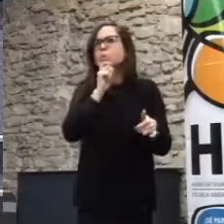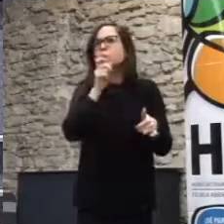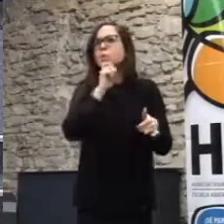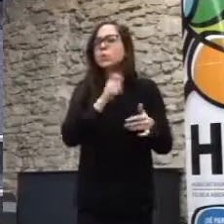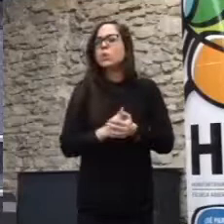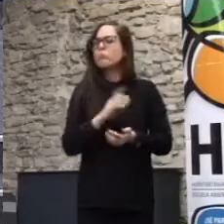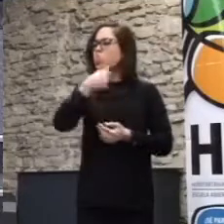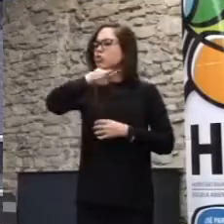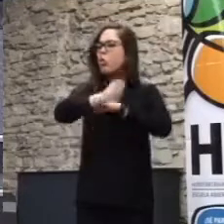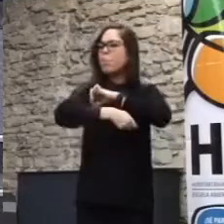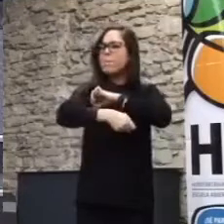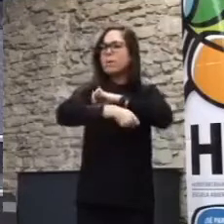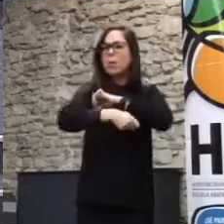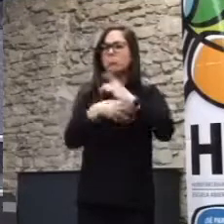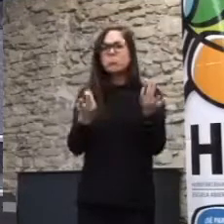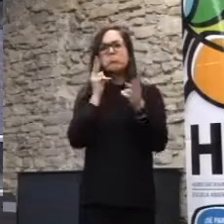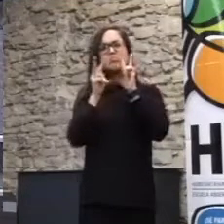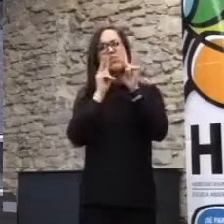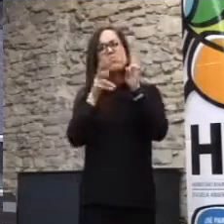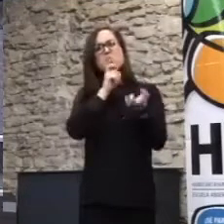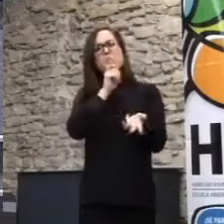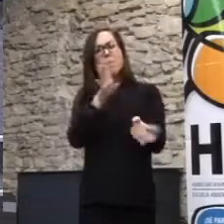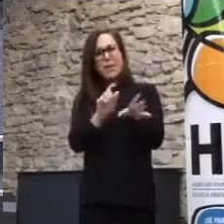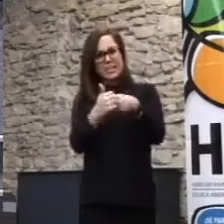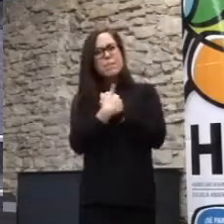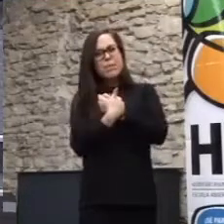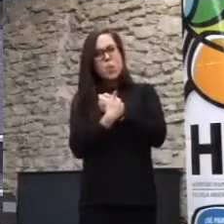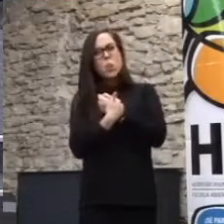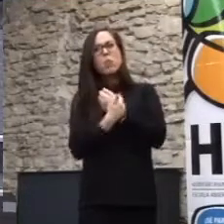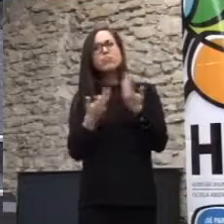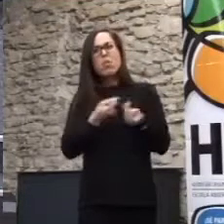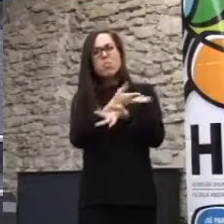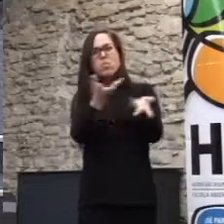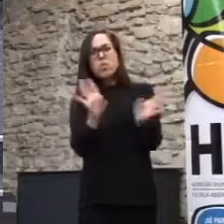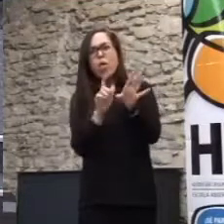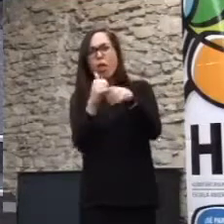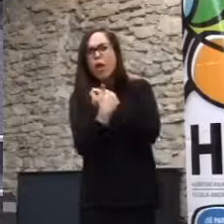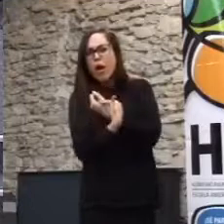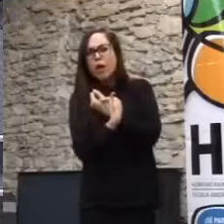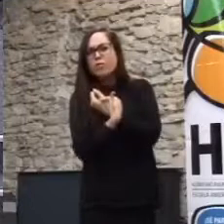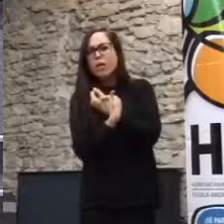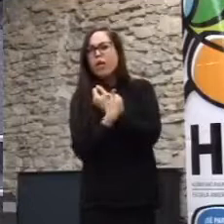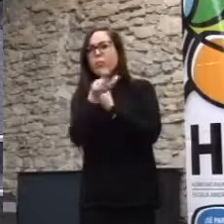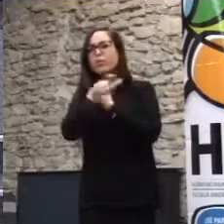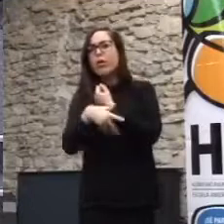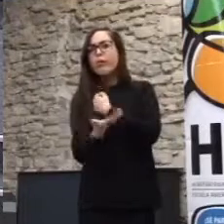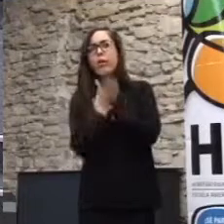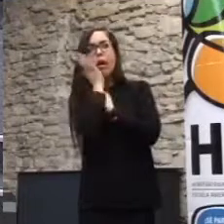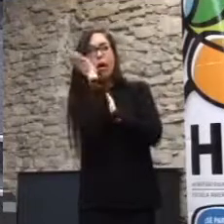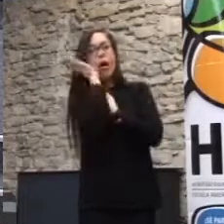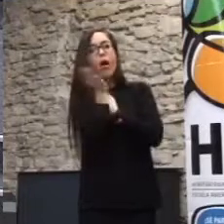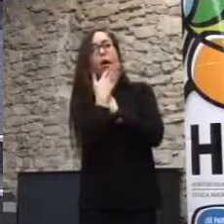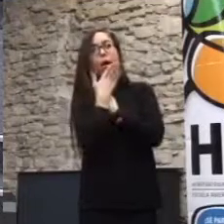la ciudad de Vitoria-Gasteiz desde ese punto de vista, respecto de participación ciudadana? ¿Ciudad adormecida? Que supongo